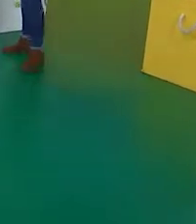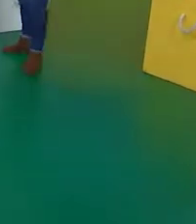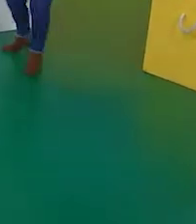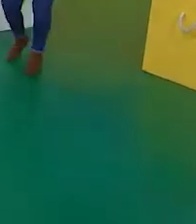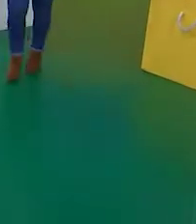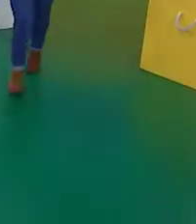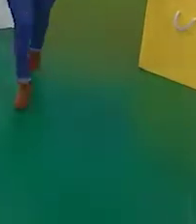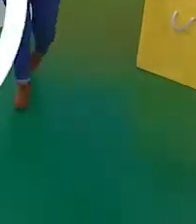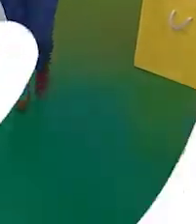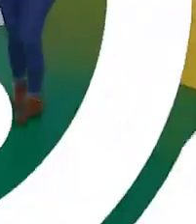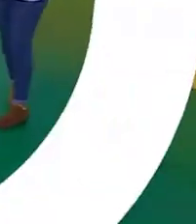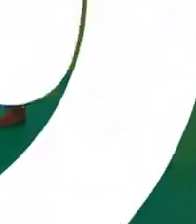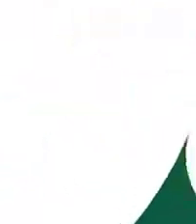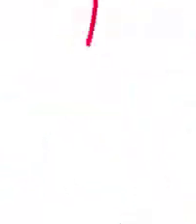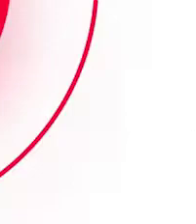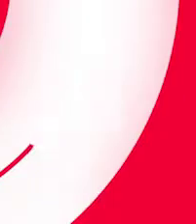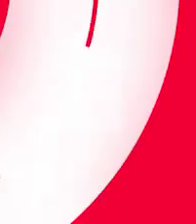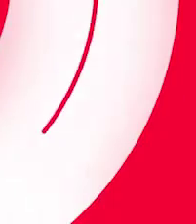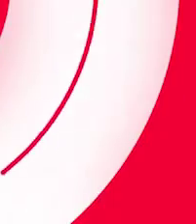¡Vamos! ¡Sí!